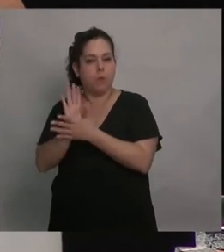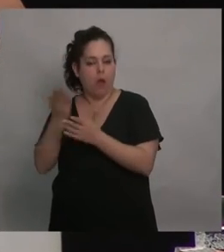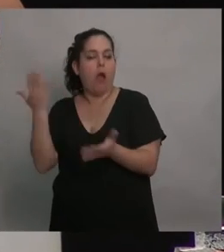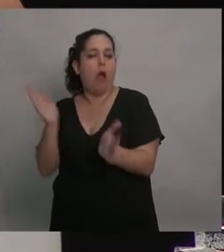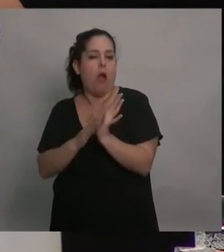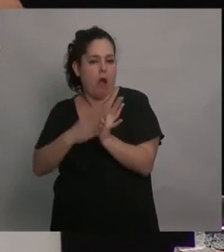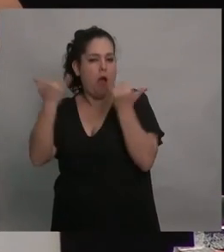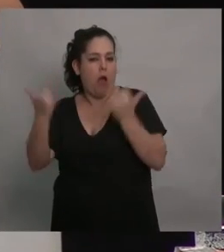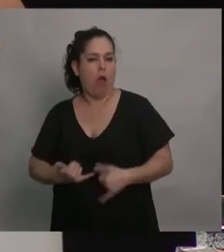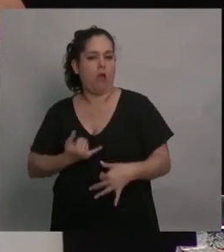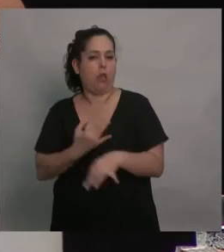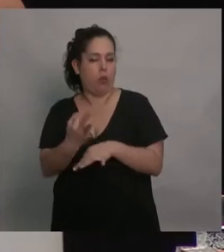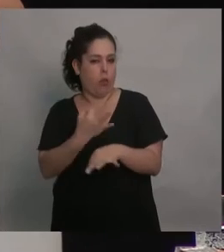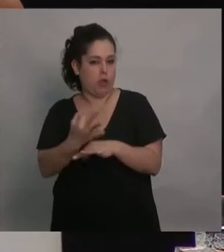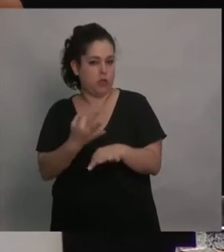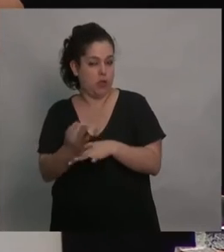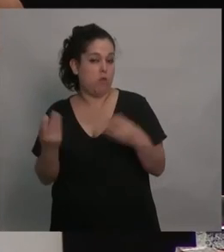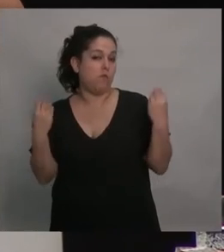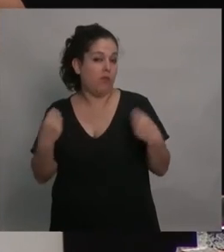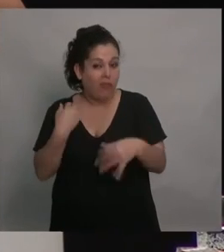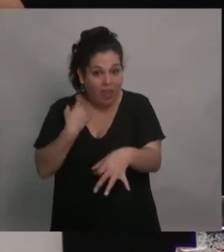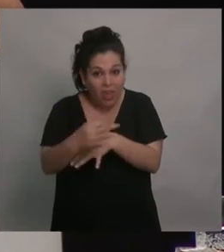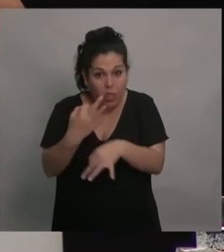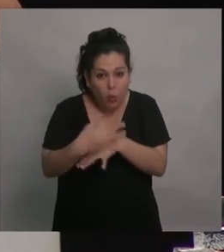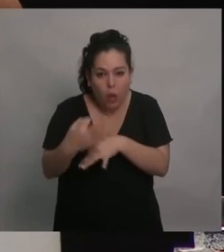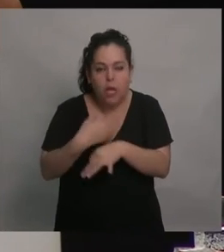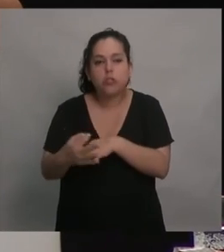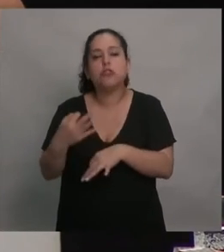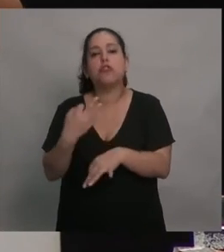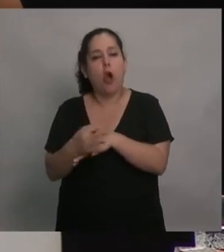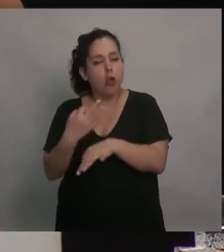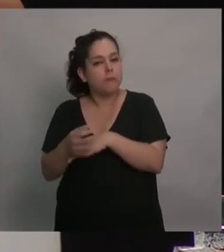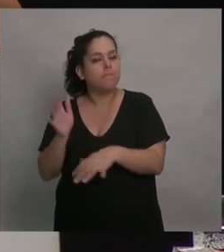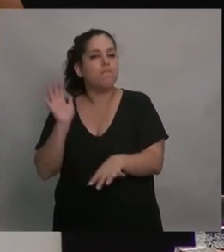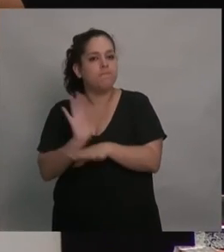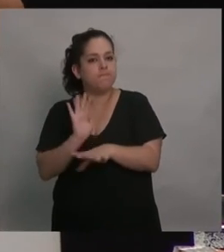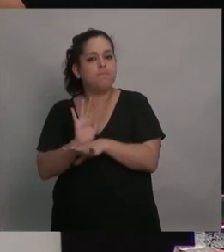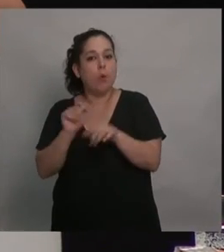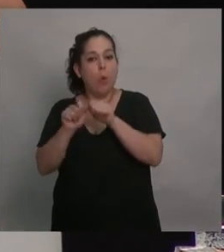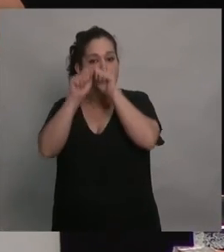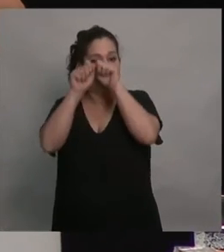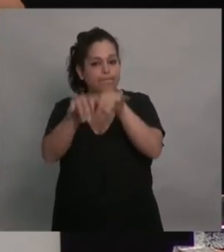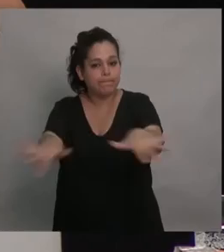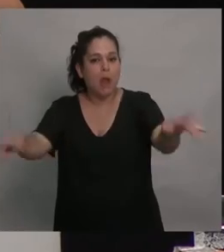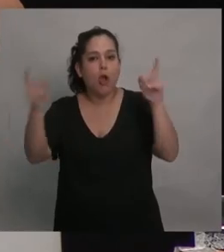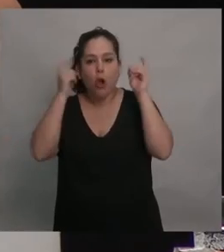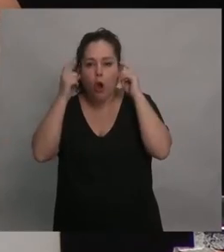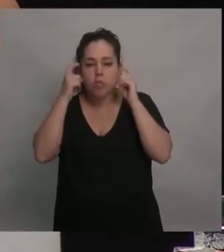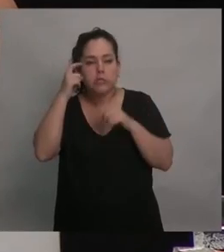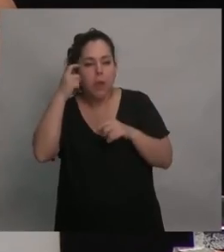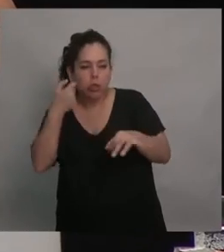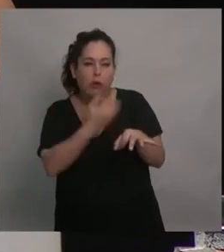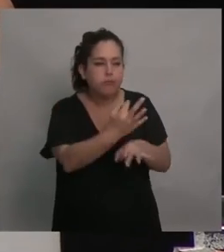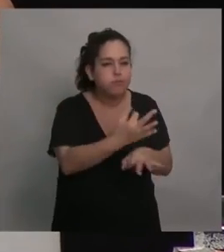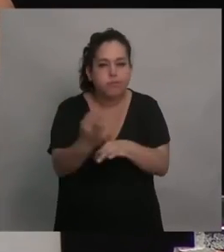educación. Porque la educación, además de transmitir conocimiento,